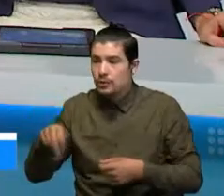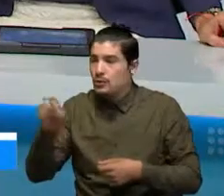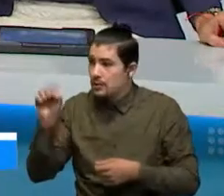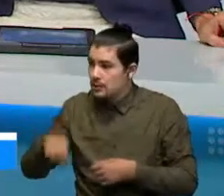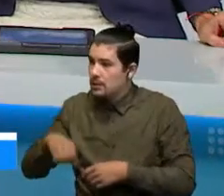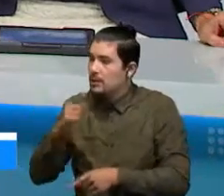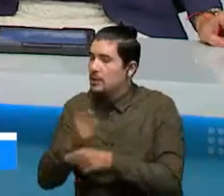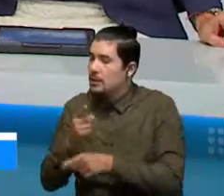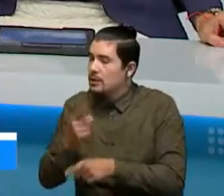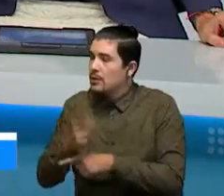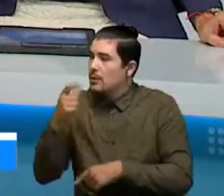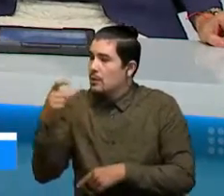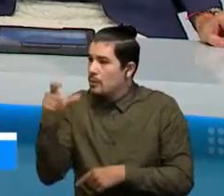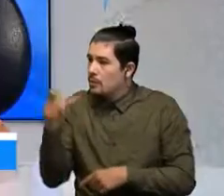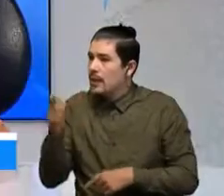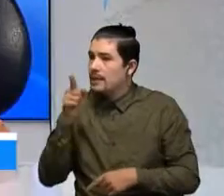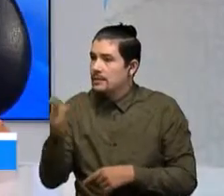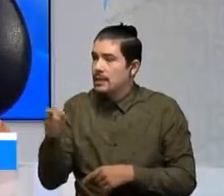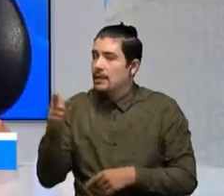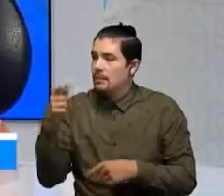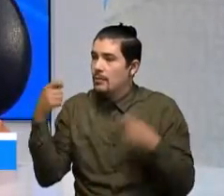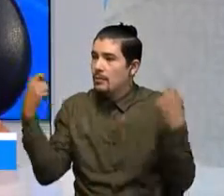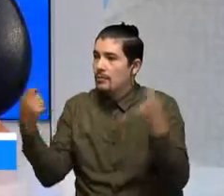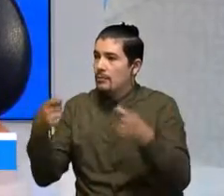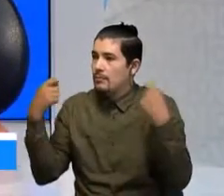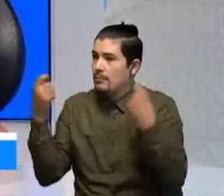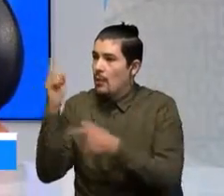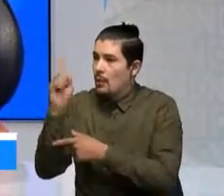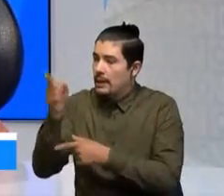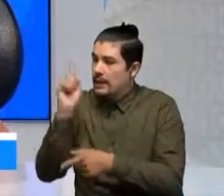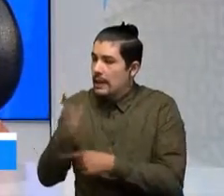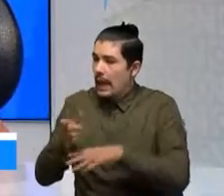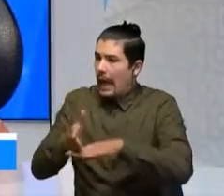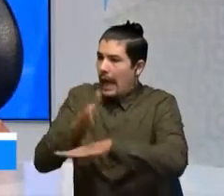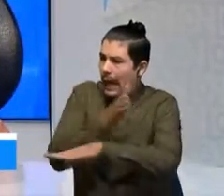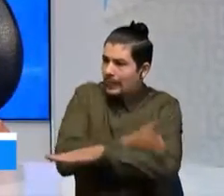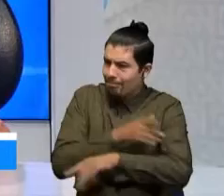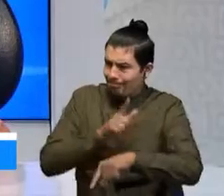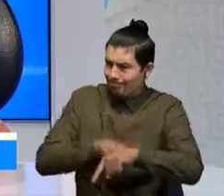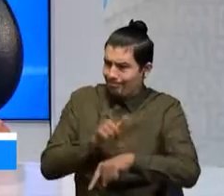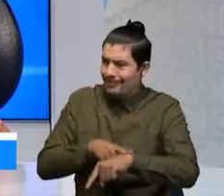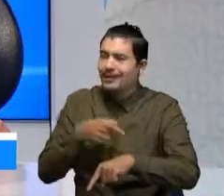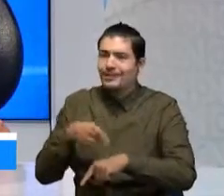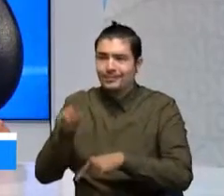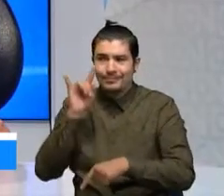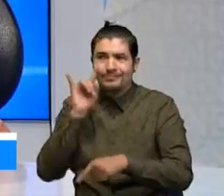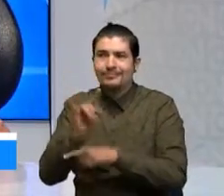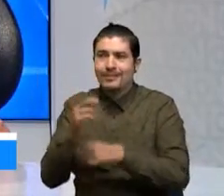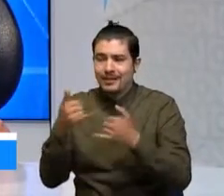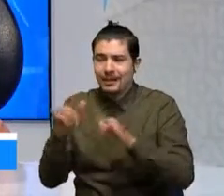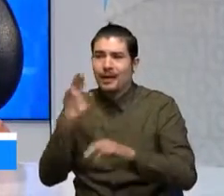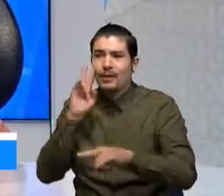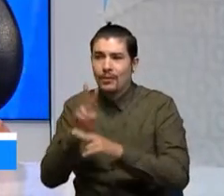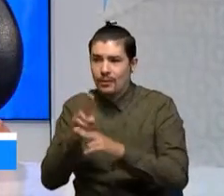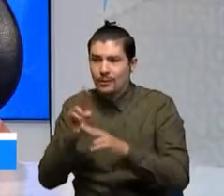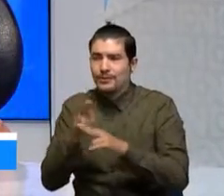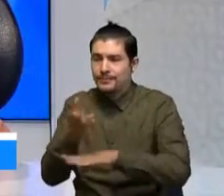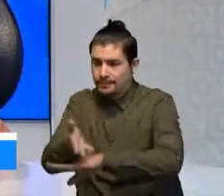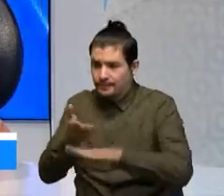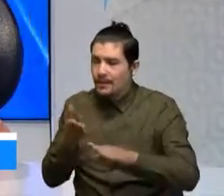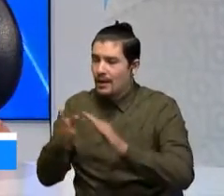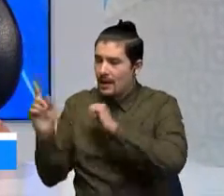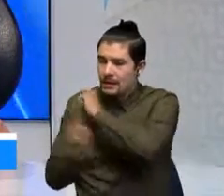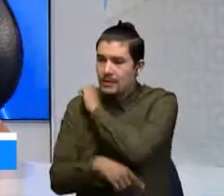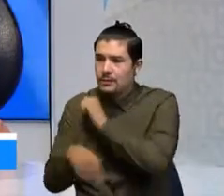las ciudades en las que la publicidad política se anticipó y la Procuraduría General de la Nación dio a conocer ya su solicitud al Consejo